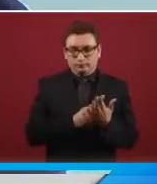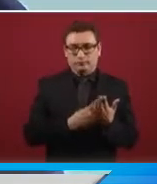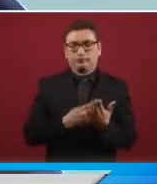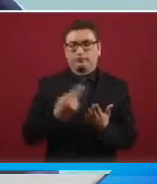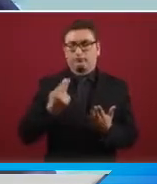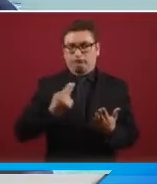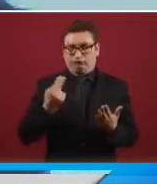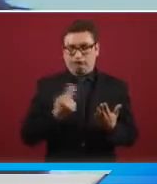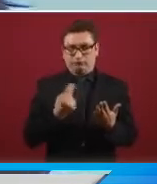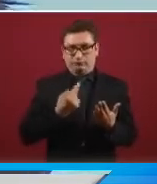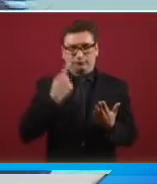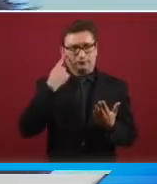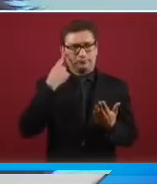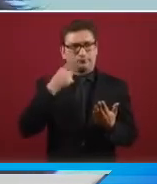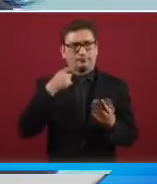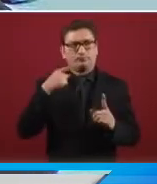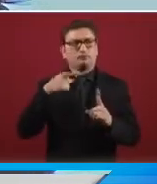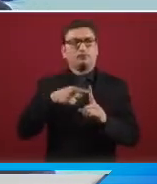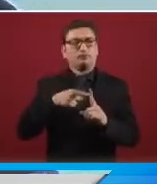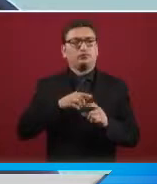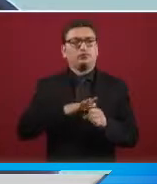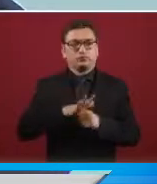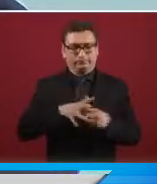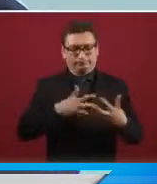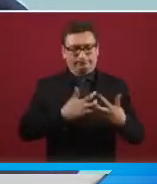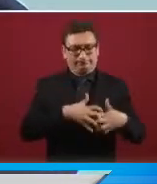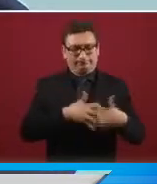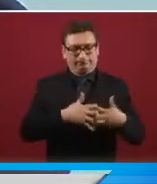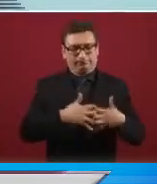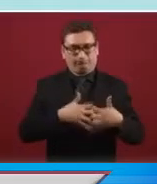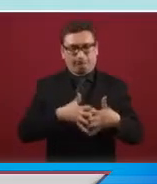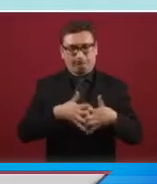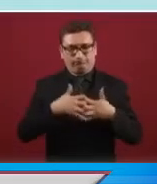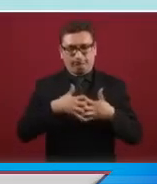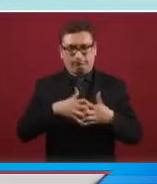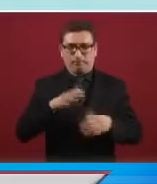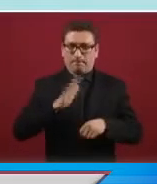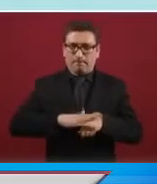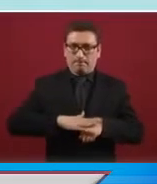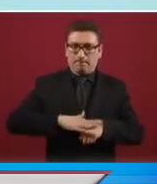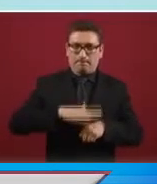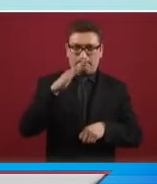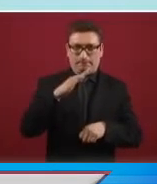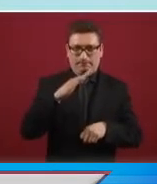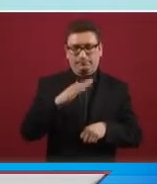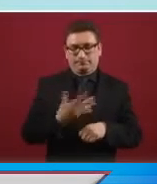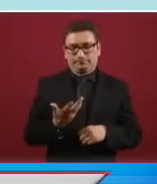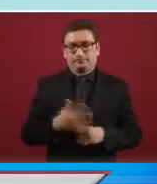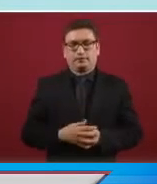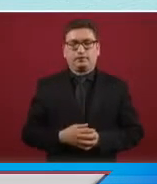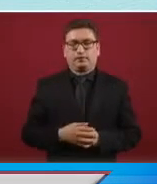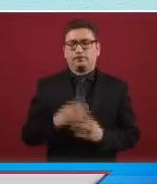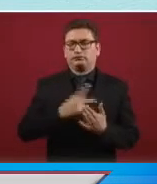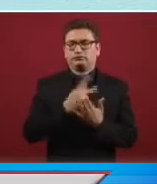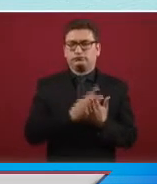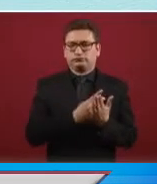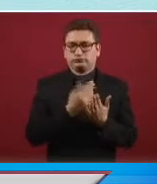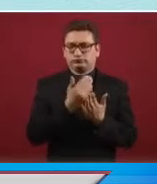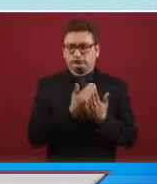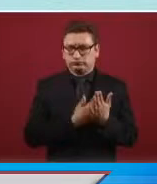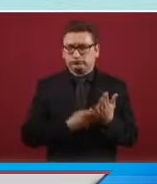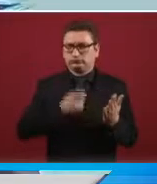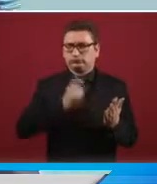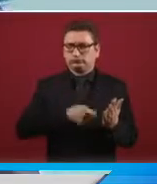el fin de incrementar a corto plazo la producción de gasolinas. Esto significa una inversión de 12.500 millones de pesos y son los trabajadores